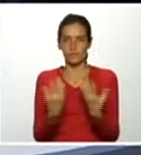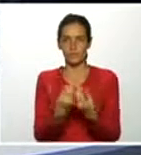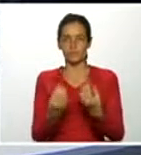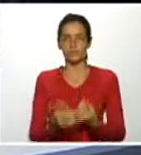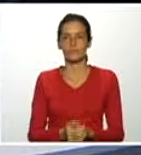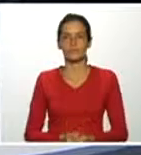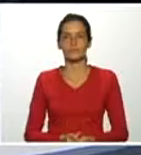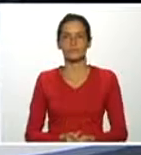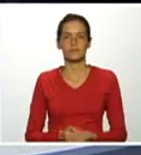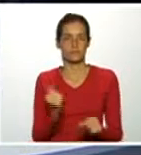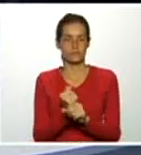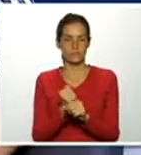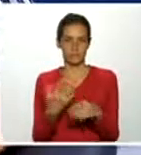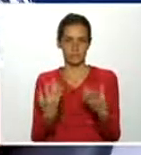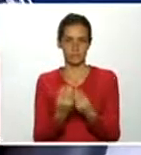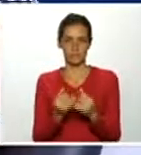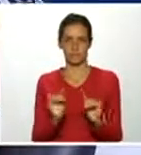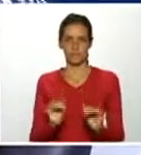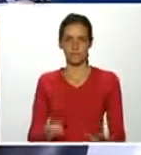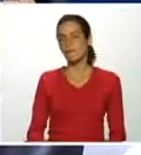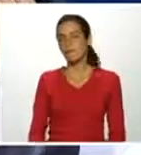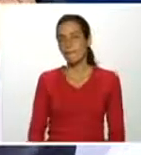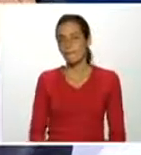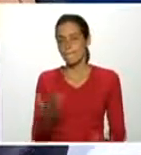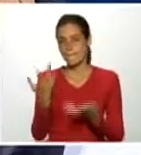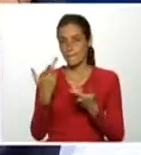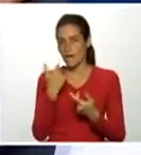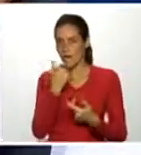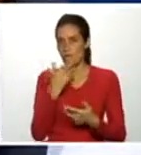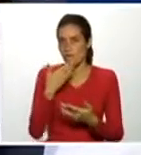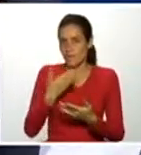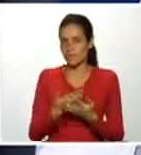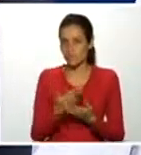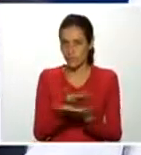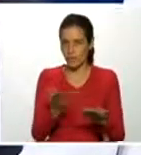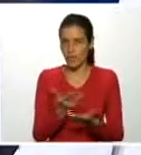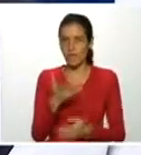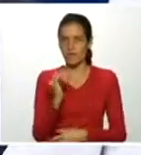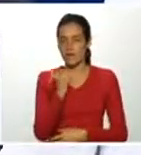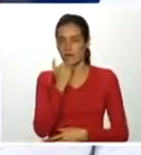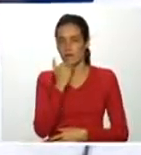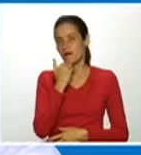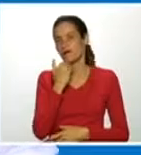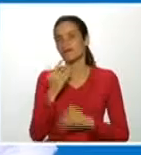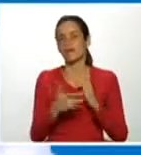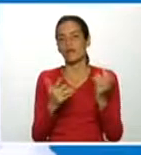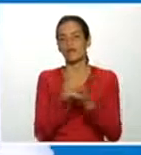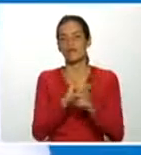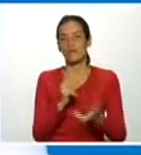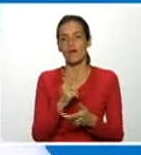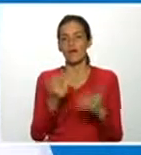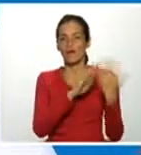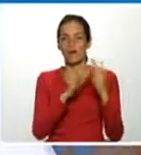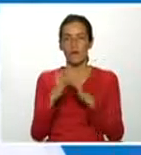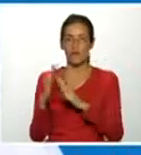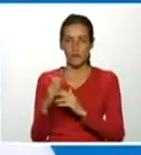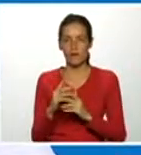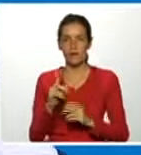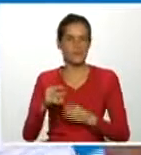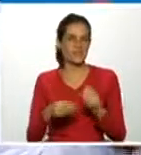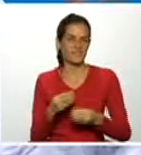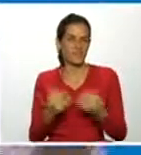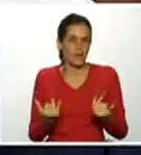trabajo mancomunado. Sí, sí. A ver, Joan, coméntanos la propuesta que ustedes presentan como tecnología libre a la comunidad y qué